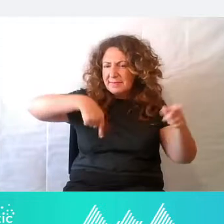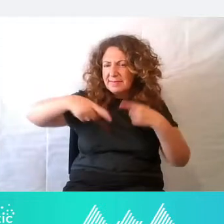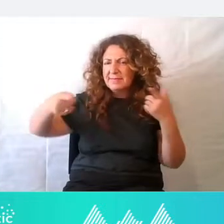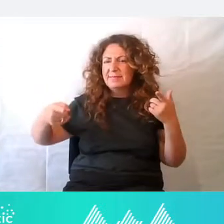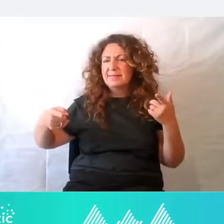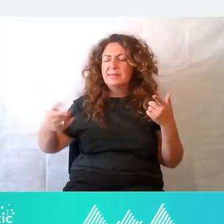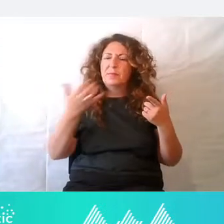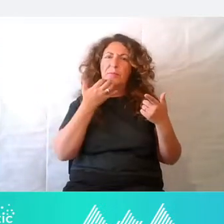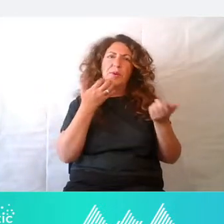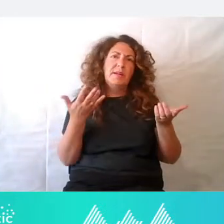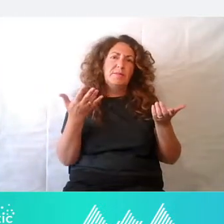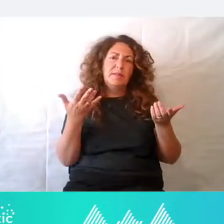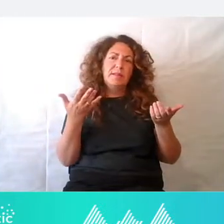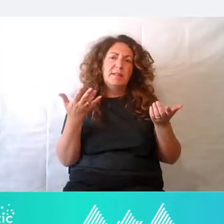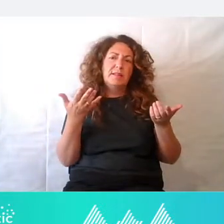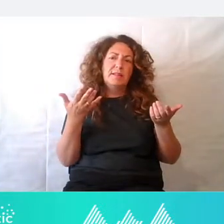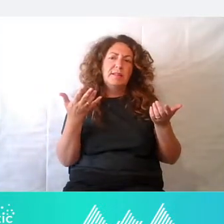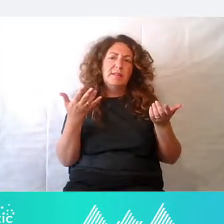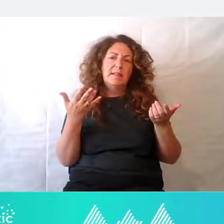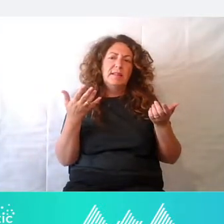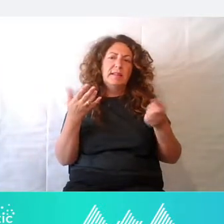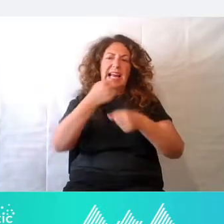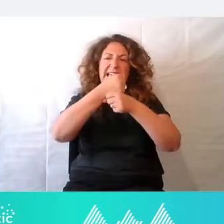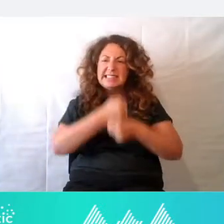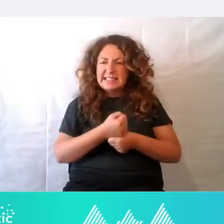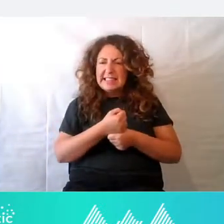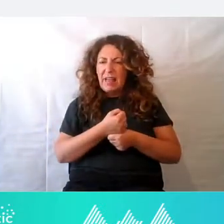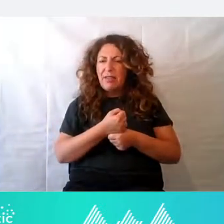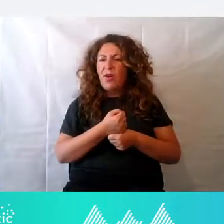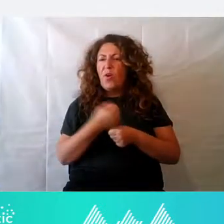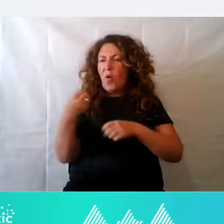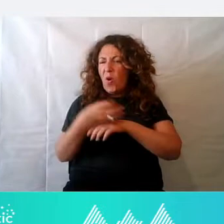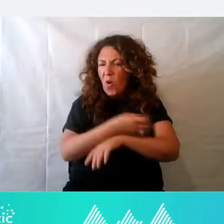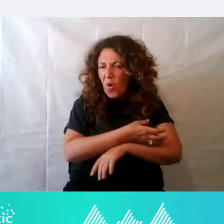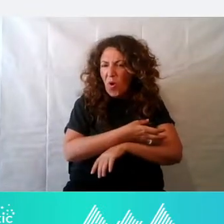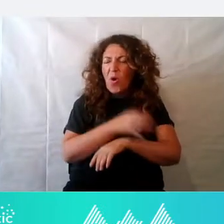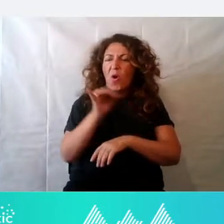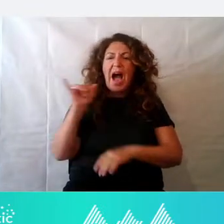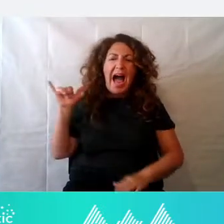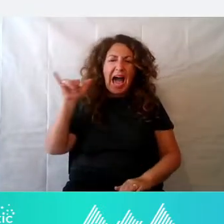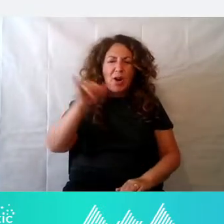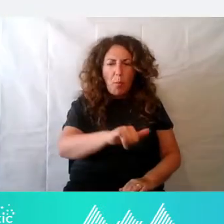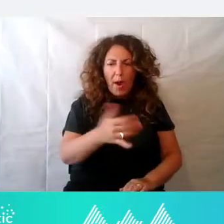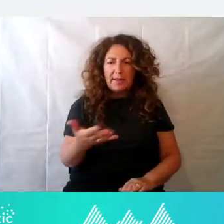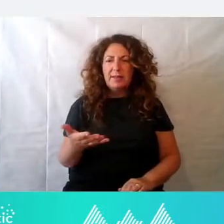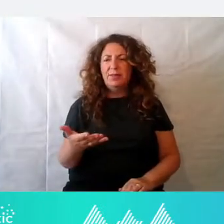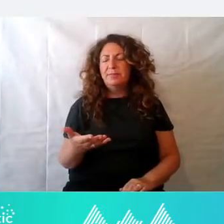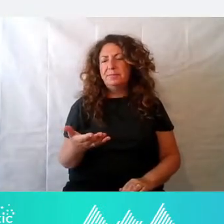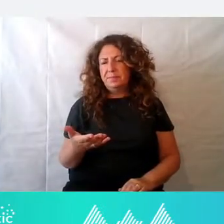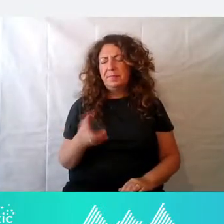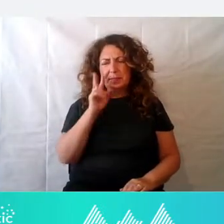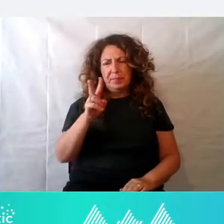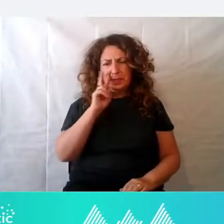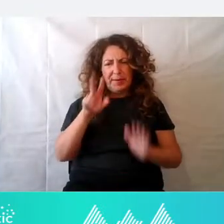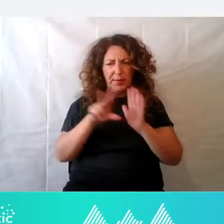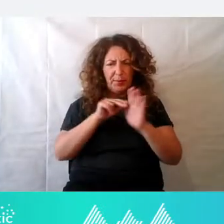ser grandes estaciones aeropuertos etcétera y me vais a dejar compartir un vídeo con vosotros para